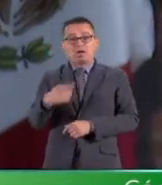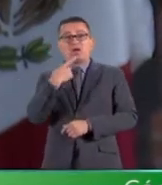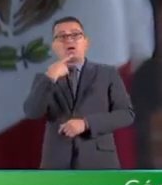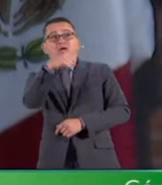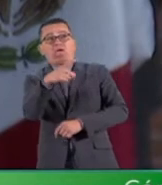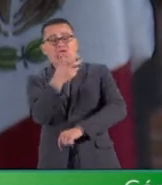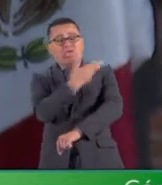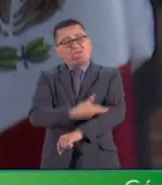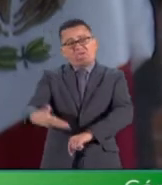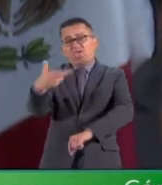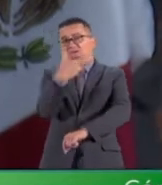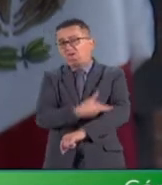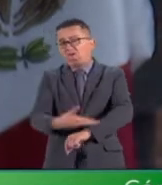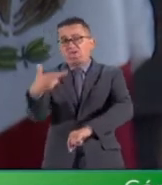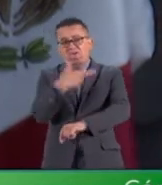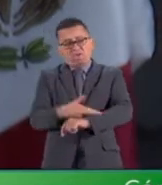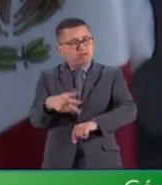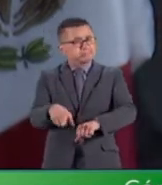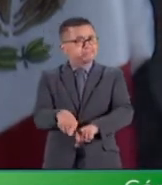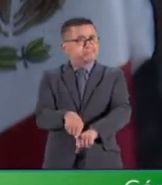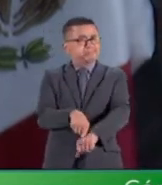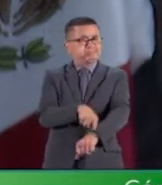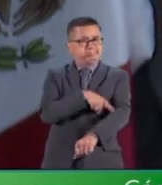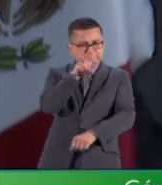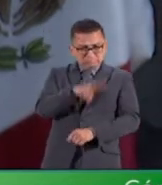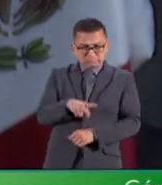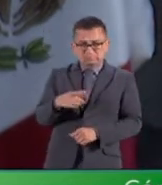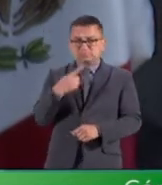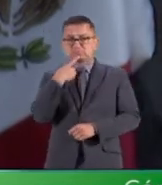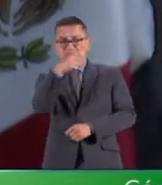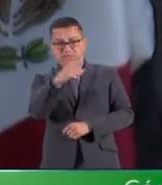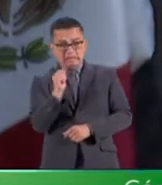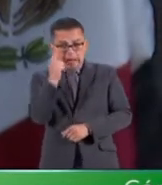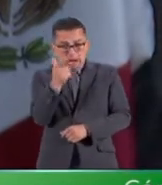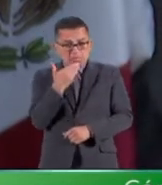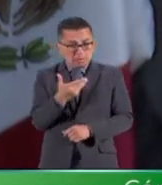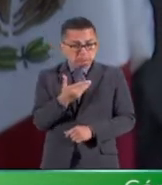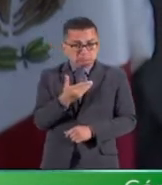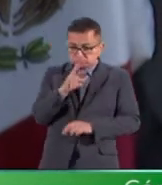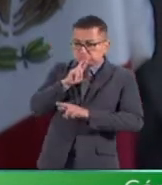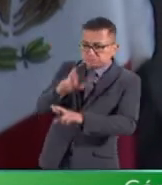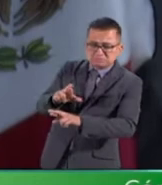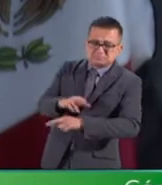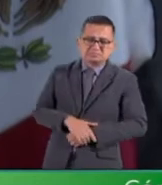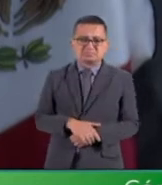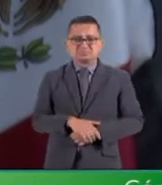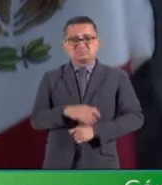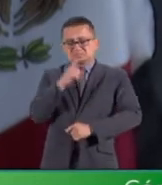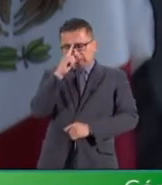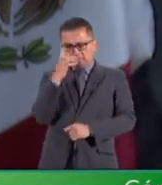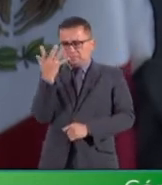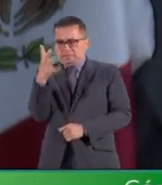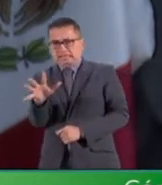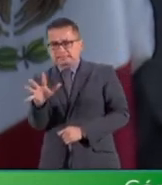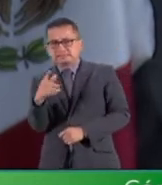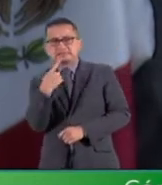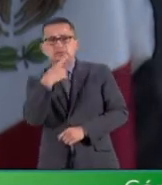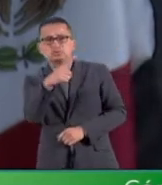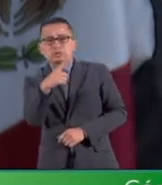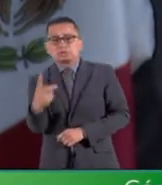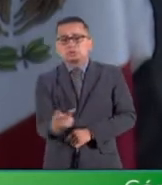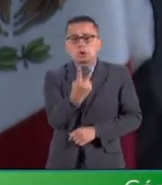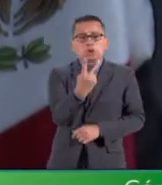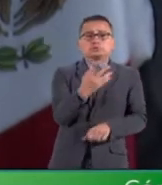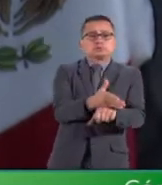no llegan a nada. En nuestro país solo uno de cada 200 delitos llegan a un juicio. Mucha de la gente que está